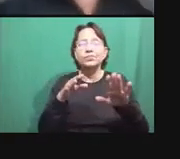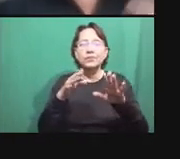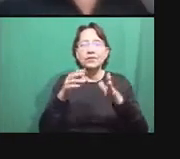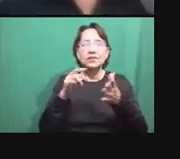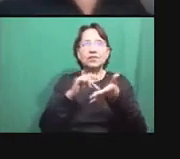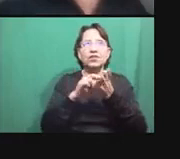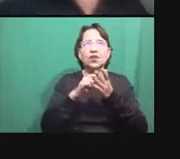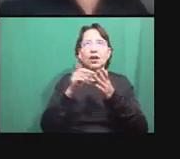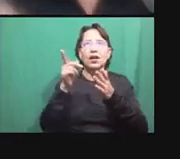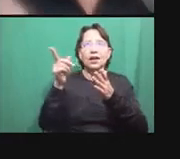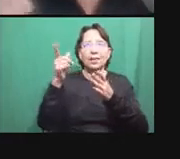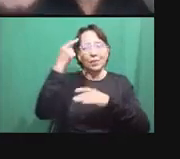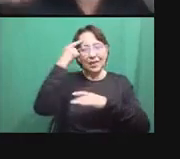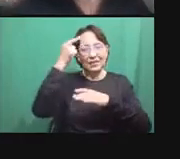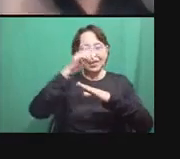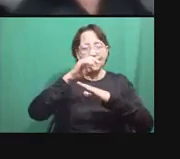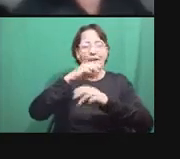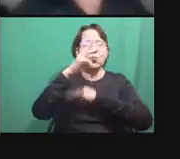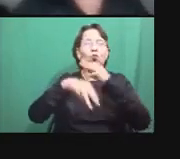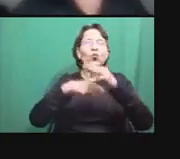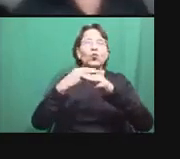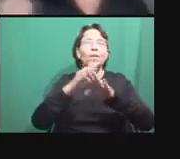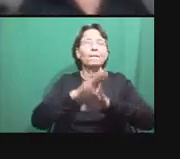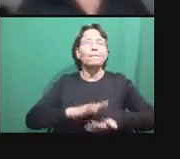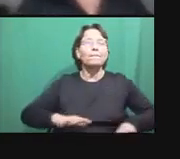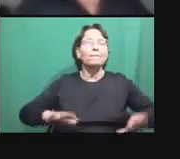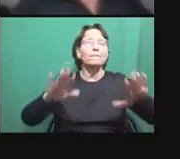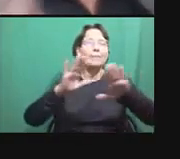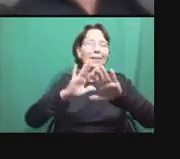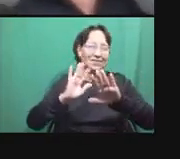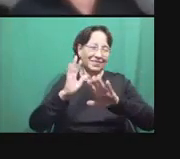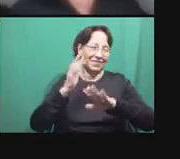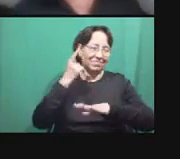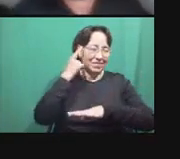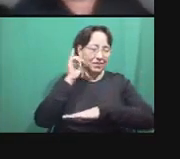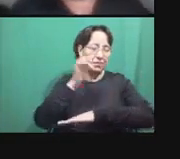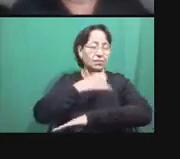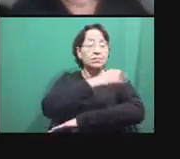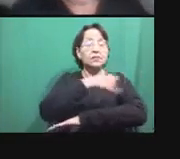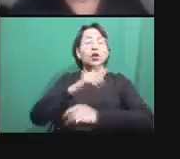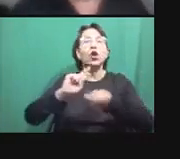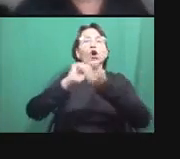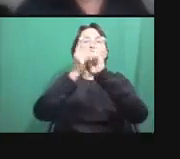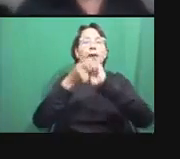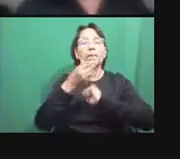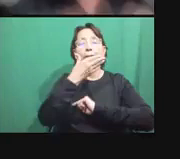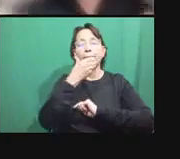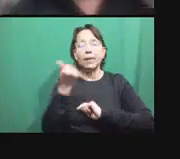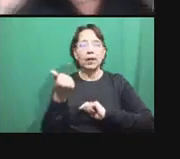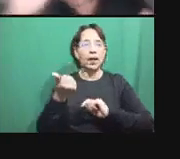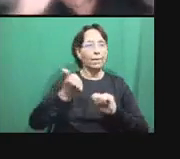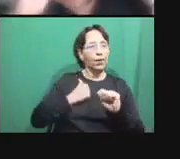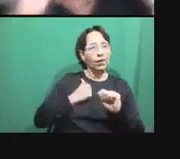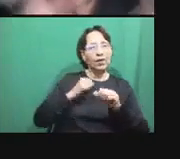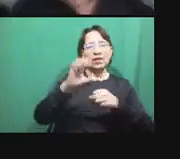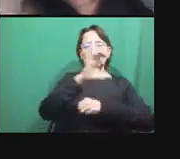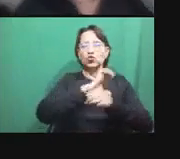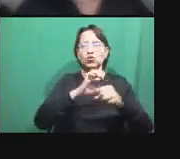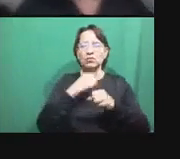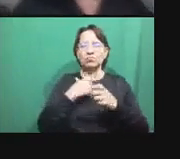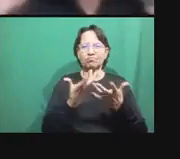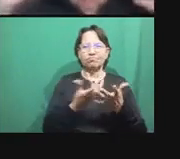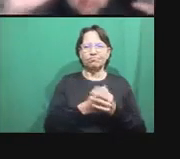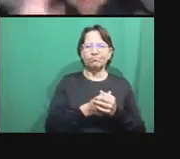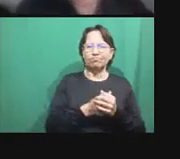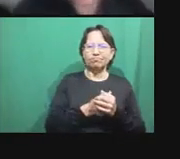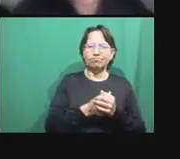y empiezan a trazar sobre esta ciudad y determinar cómo cambiarla, cómo sería más provechoso. Otra conversación sería si eso no es lo